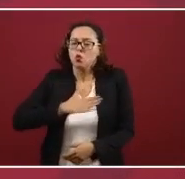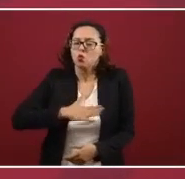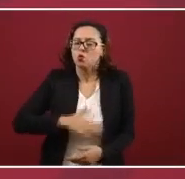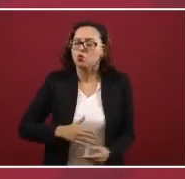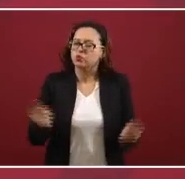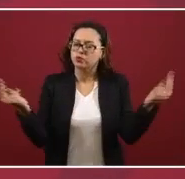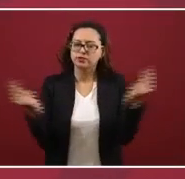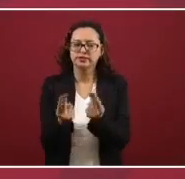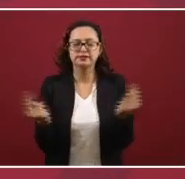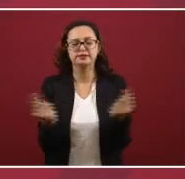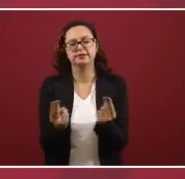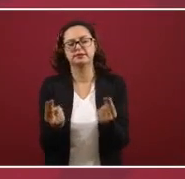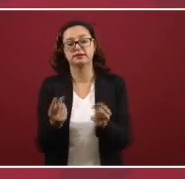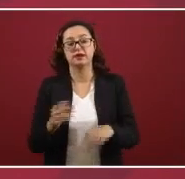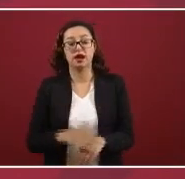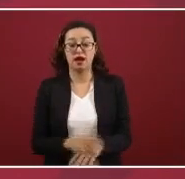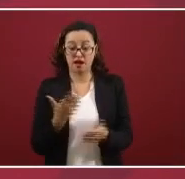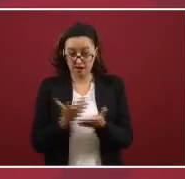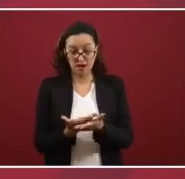ahora.